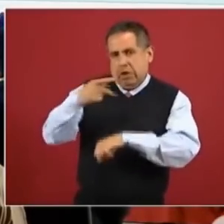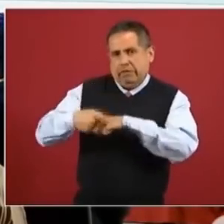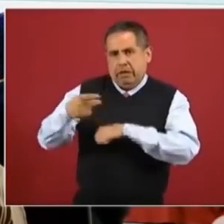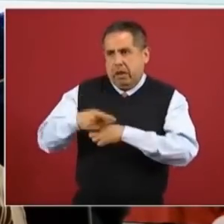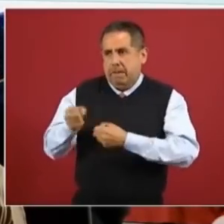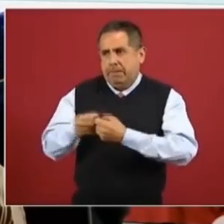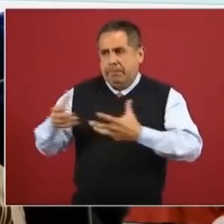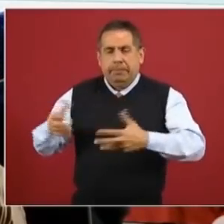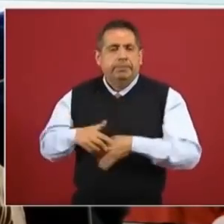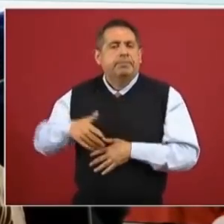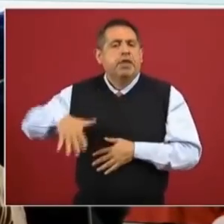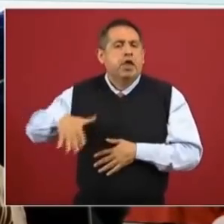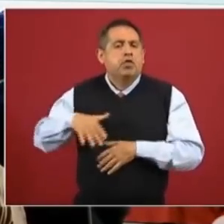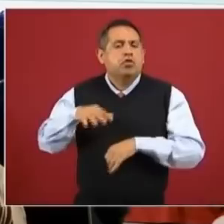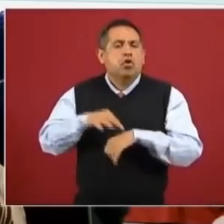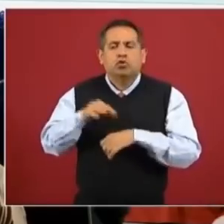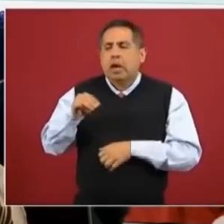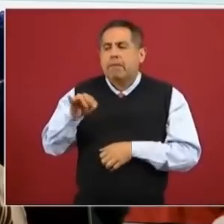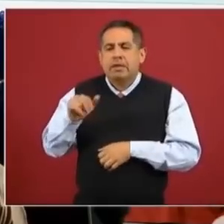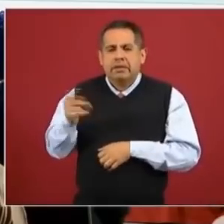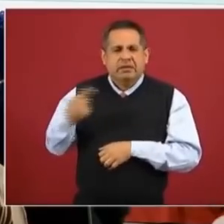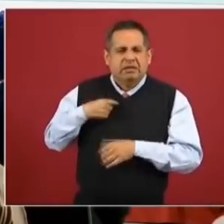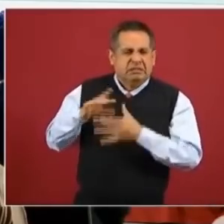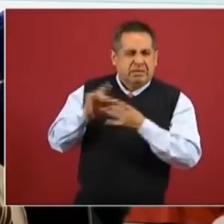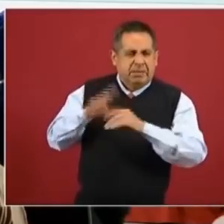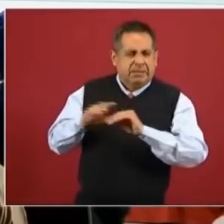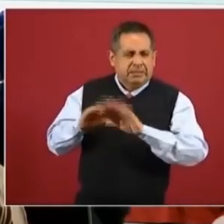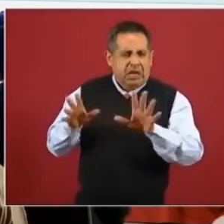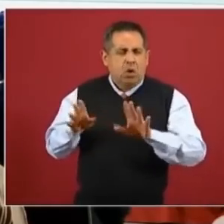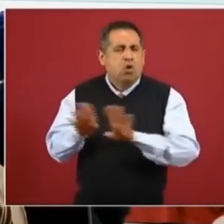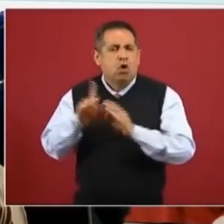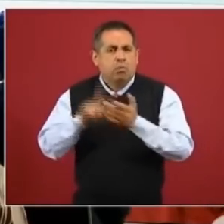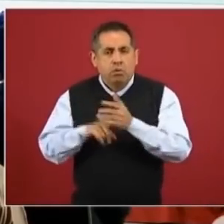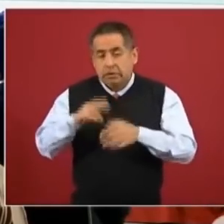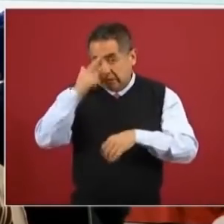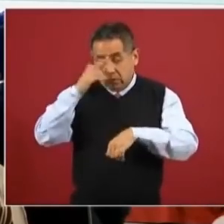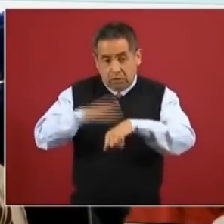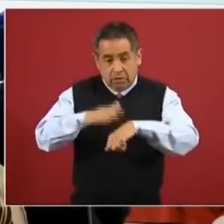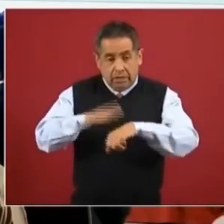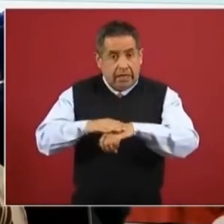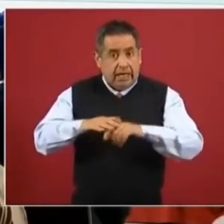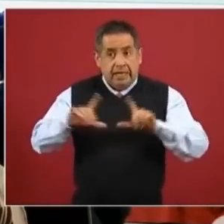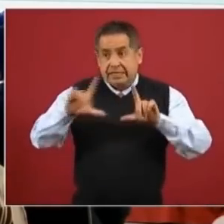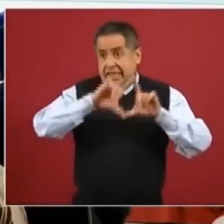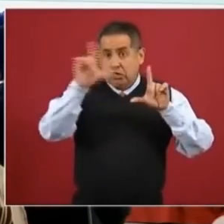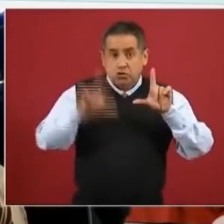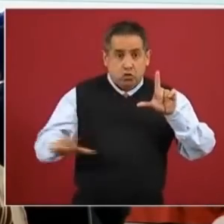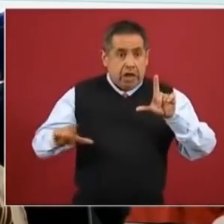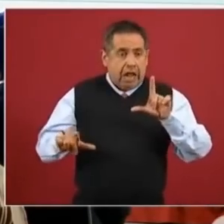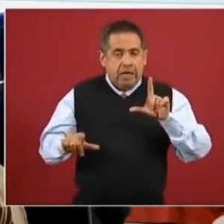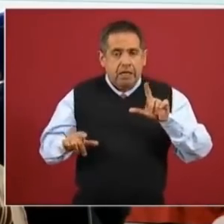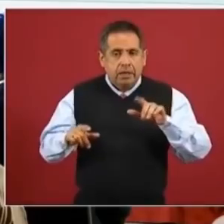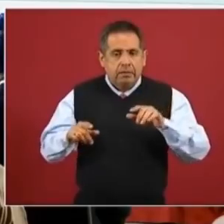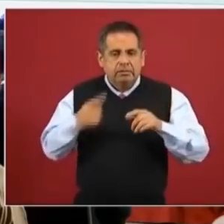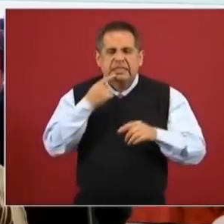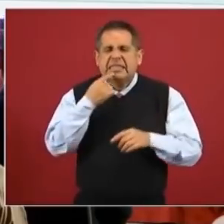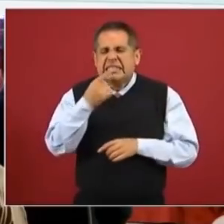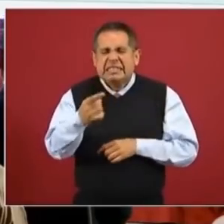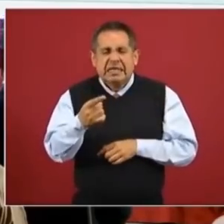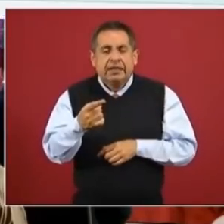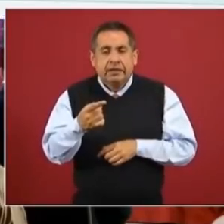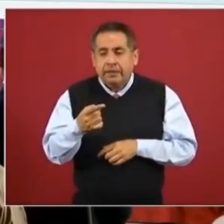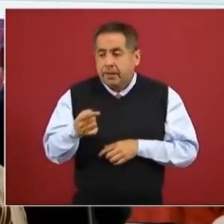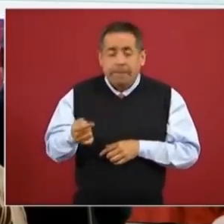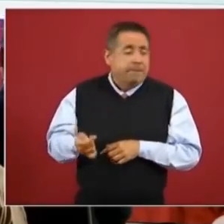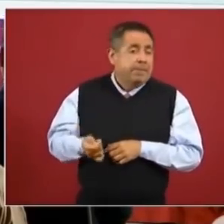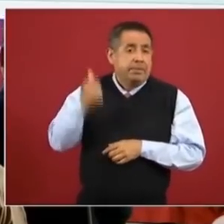la doctora Miriam nos explicará más adelante, recordemos entonces que nuestro esquema nacional de vacunación indica que la primera dosis